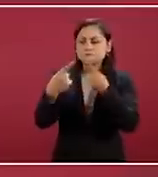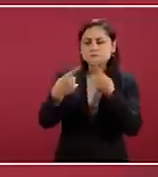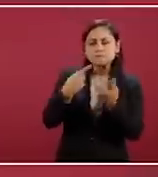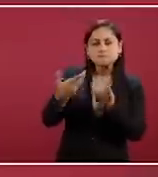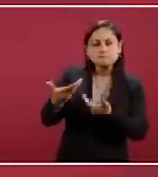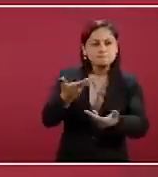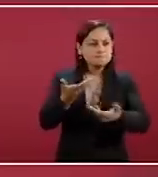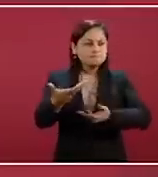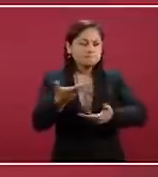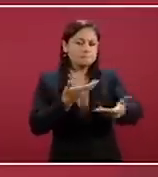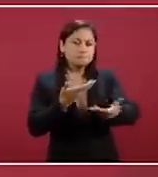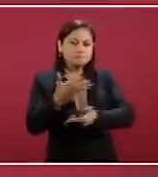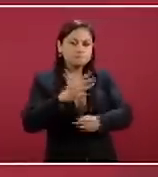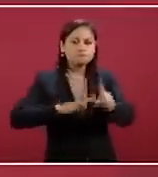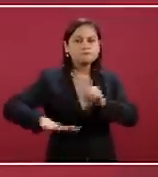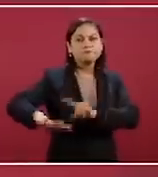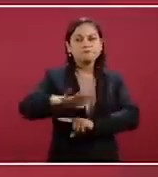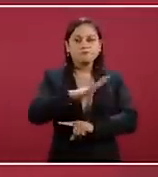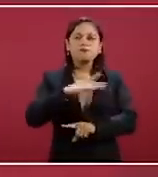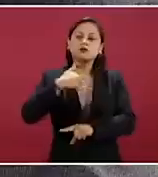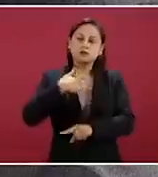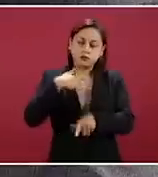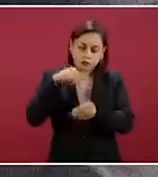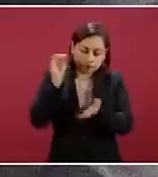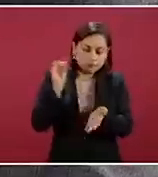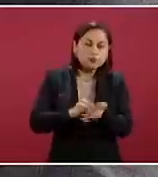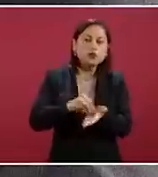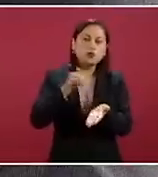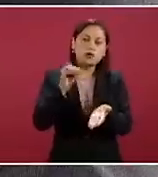sigo hablando de constitución moral,